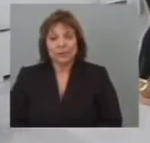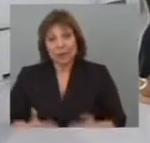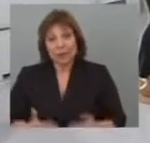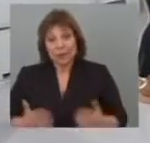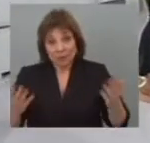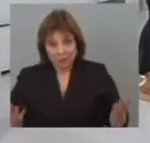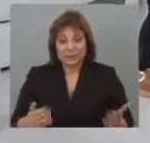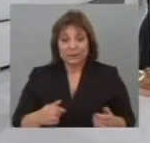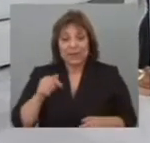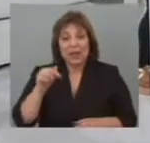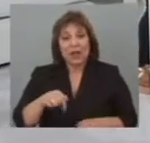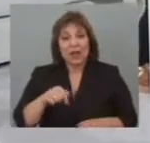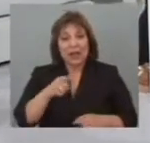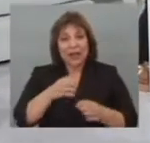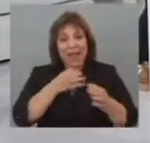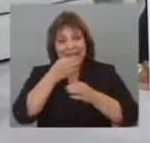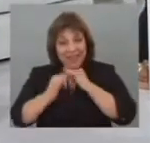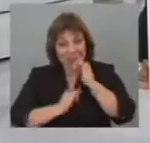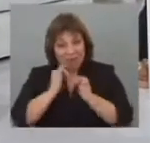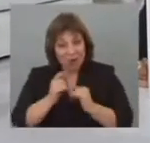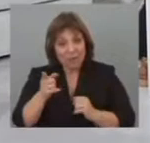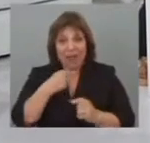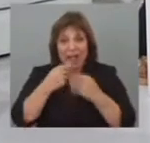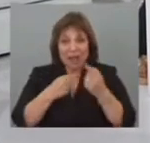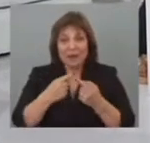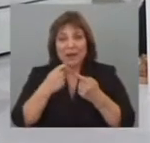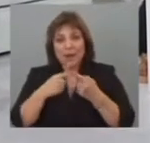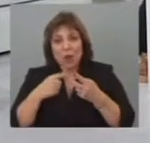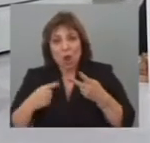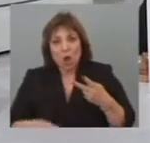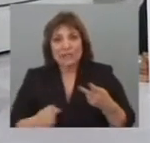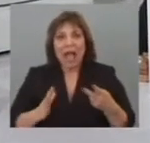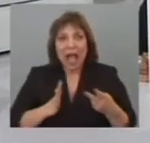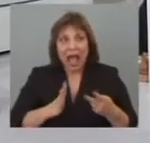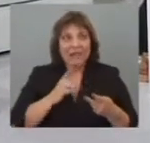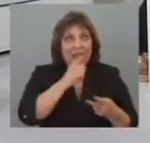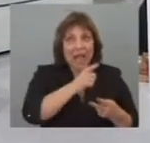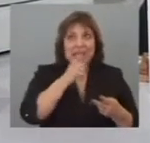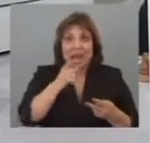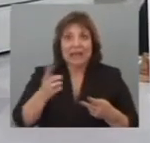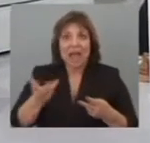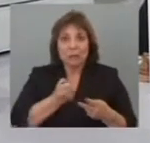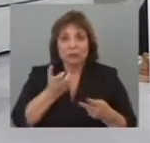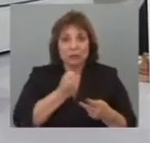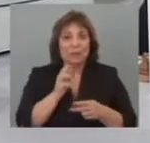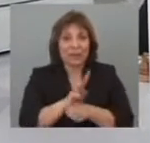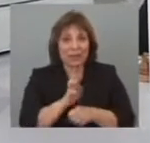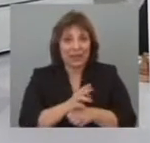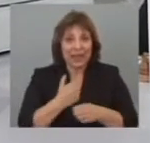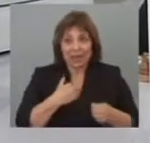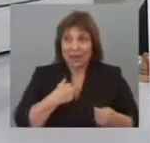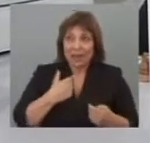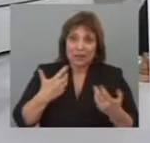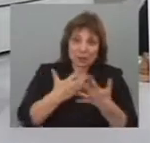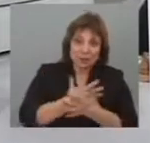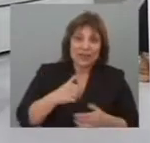Bien, Andrea, en los informes se hablaba de las nuevas herramientas con las que se cuenta hoy por hoy para proteger a las víctimas. Desde